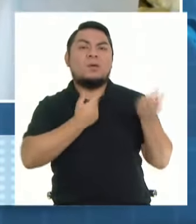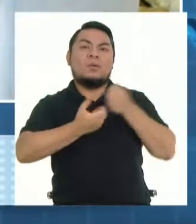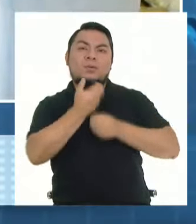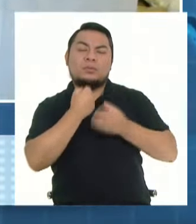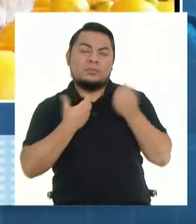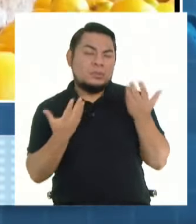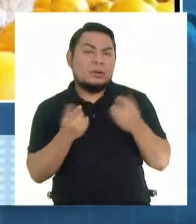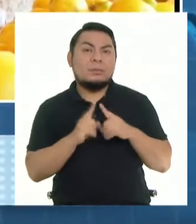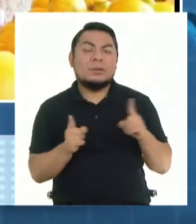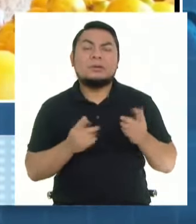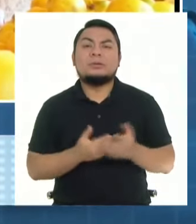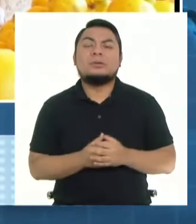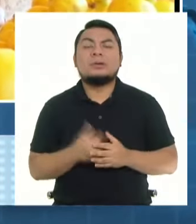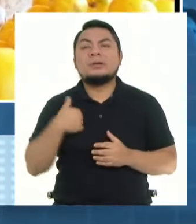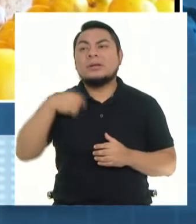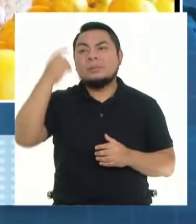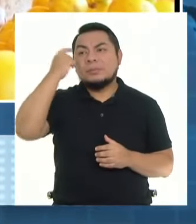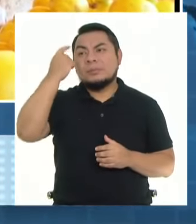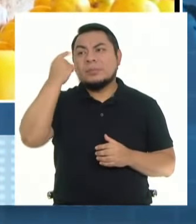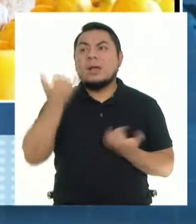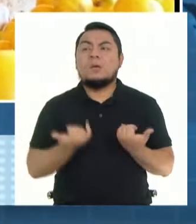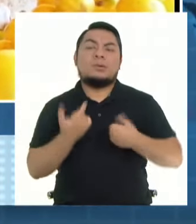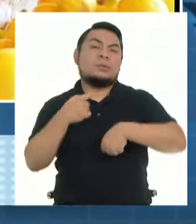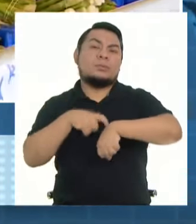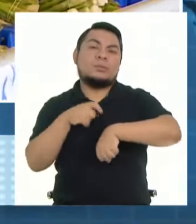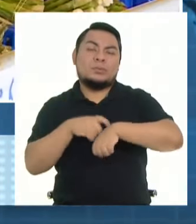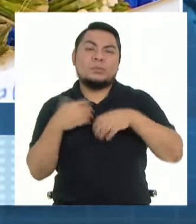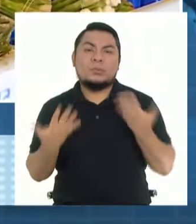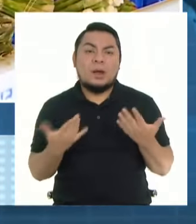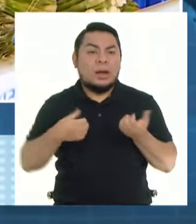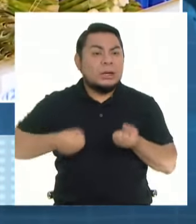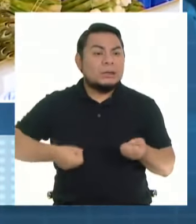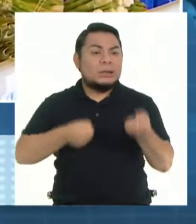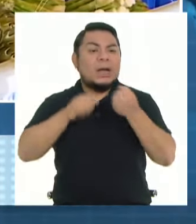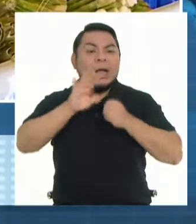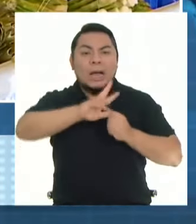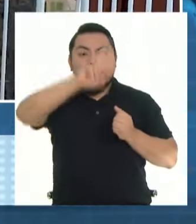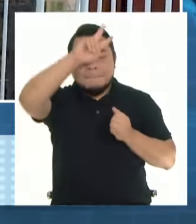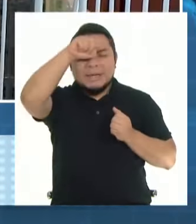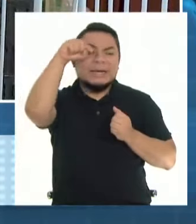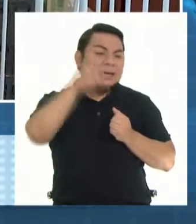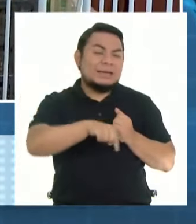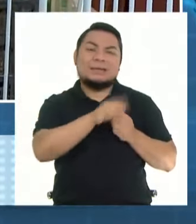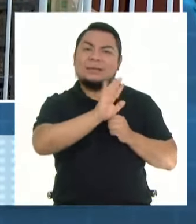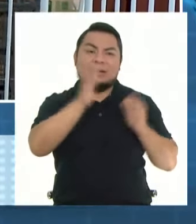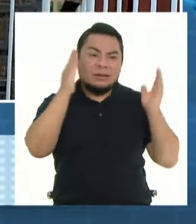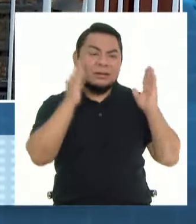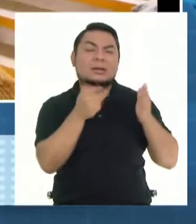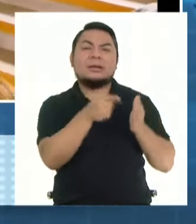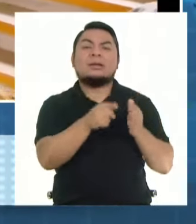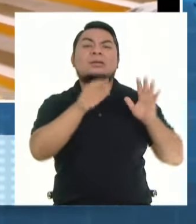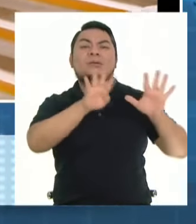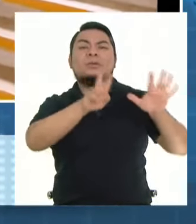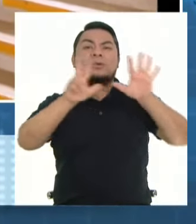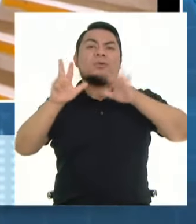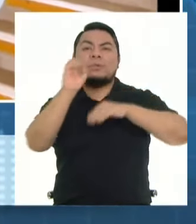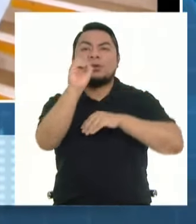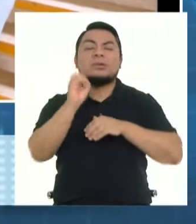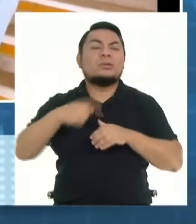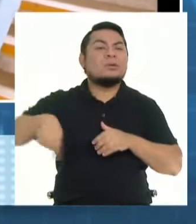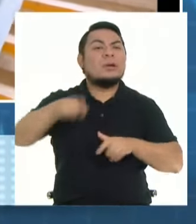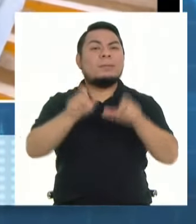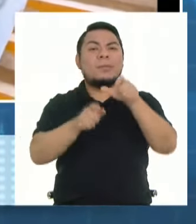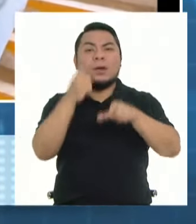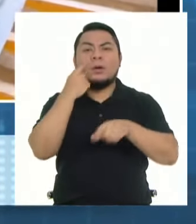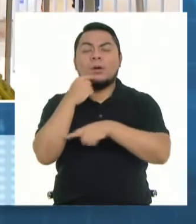Enhorabuena, pero pensamos que es el momento de la agricultura nacional. Del 98% de los actores, los